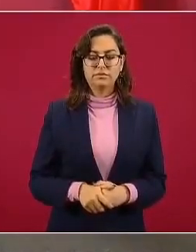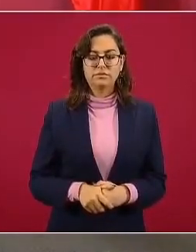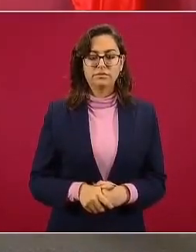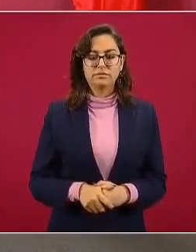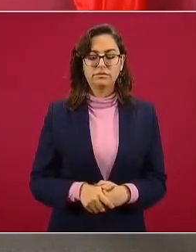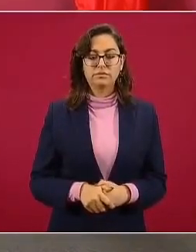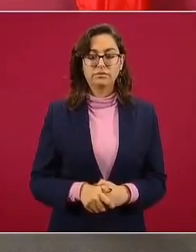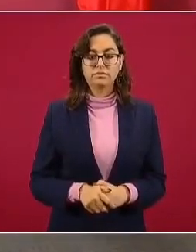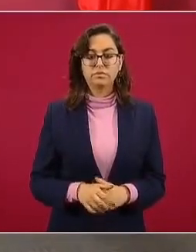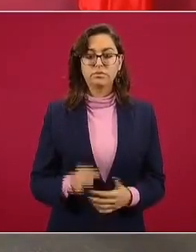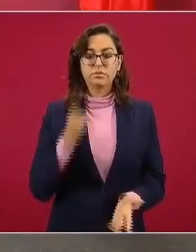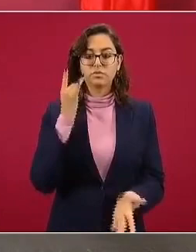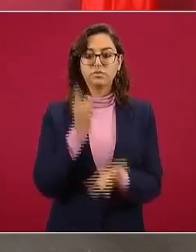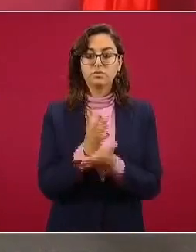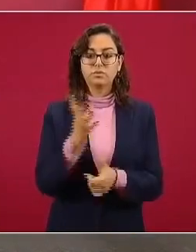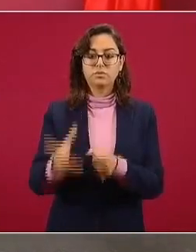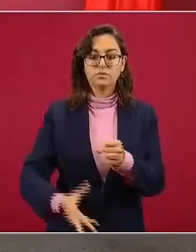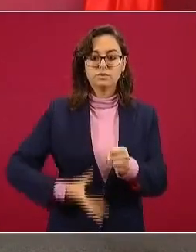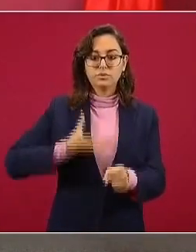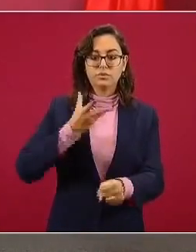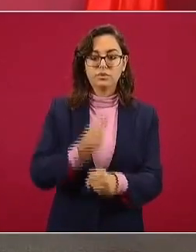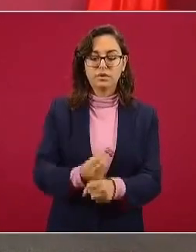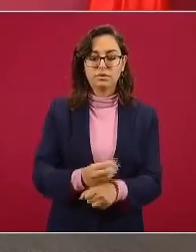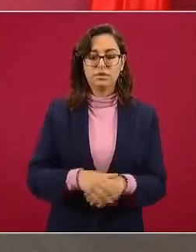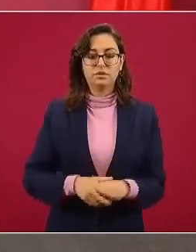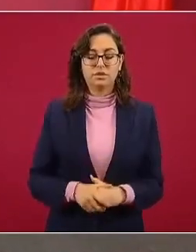Solo un apunte.